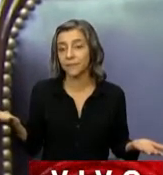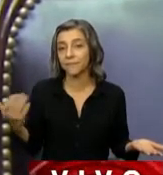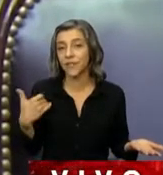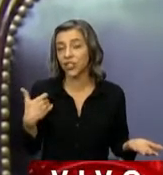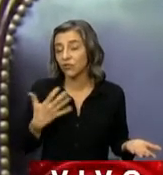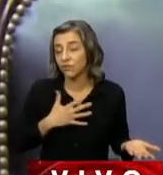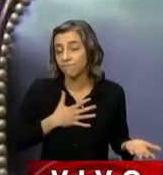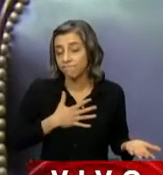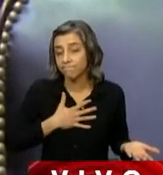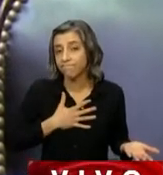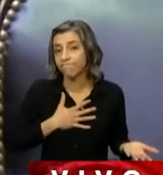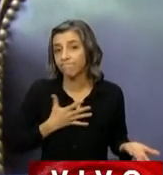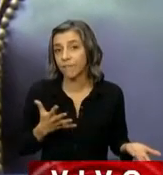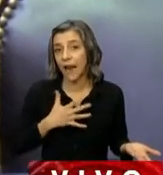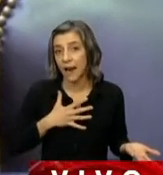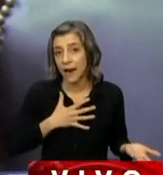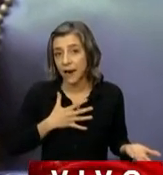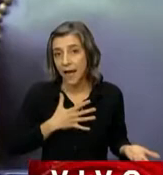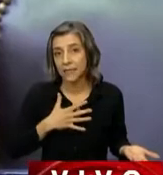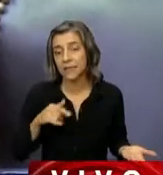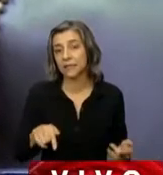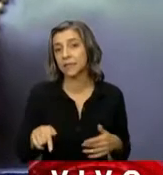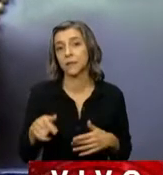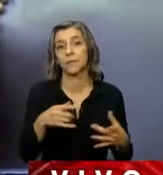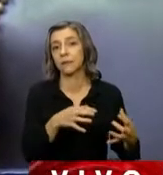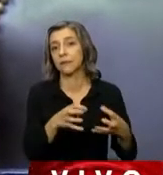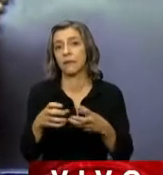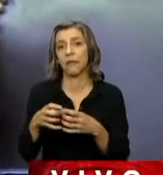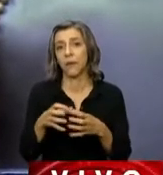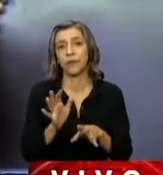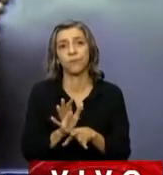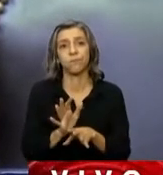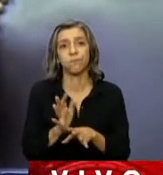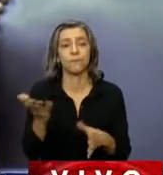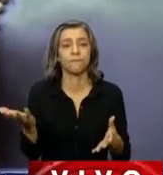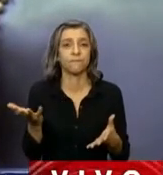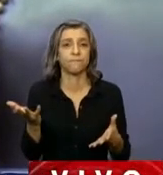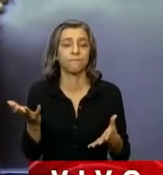yo lamento que este debate se haya desnaturalizado